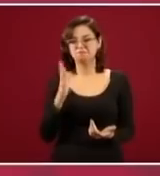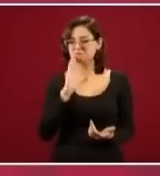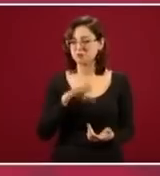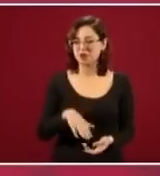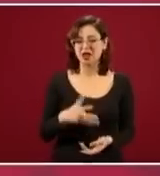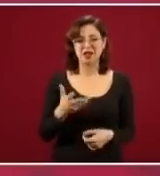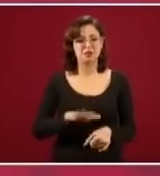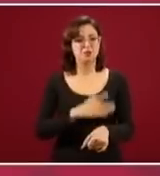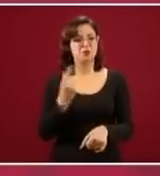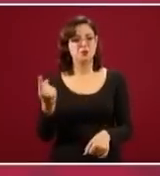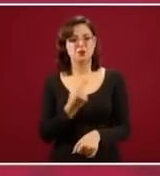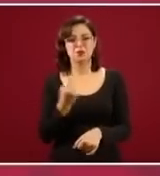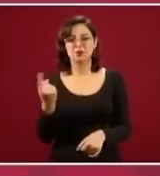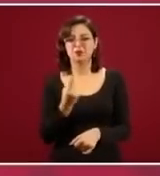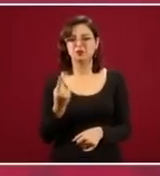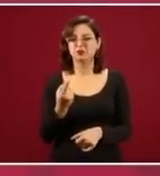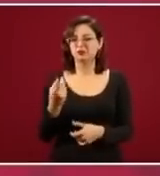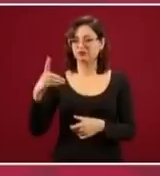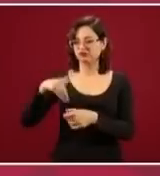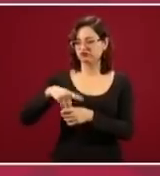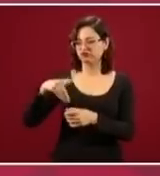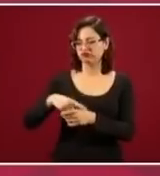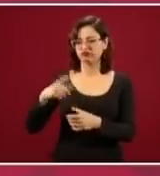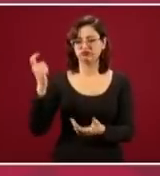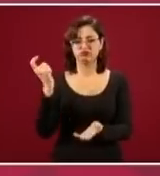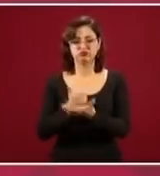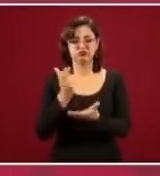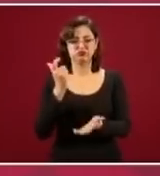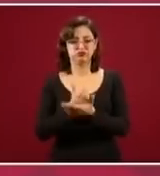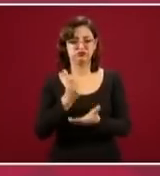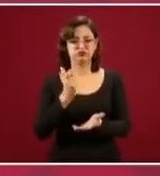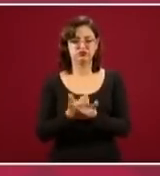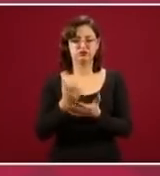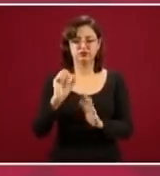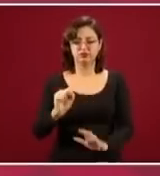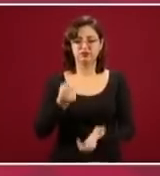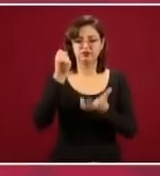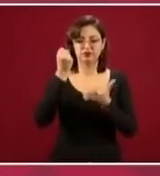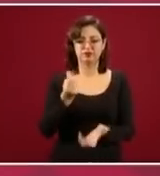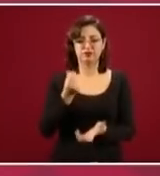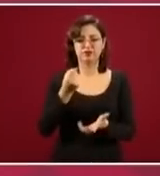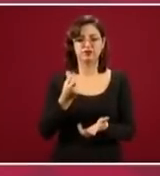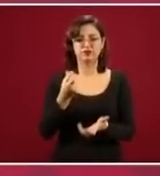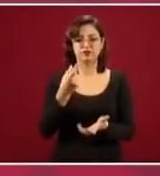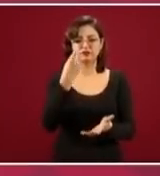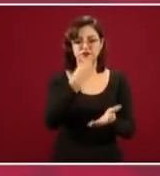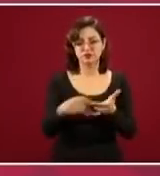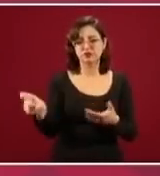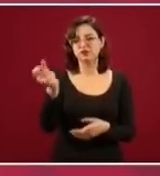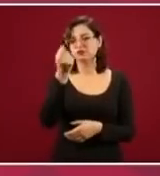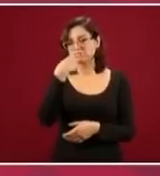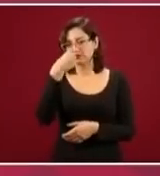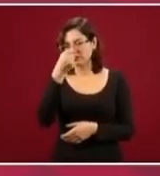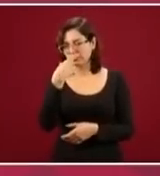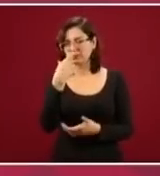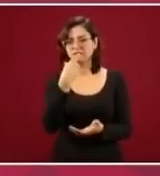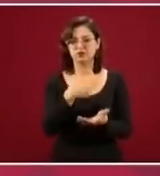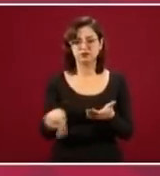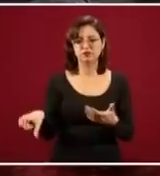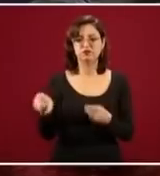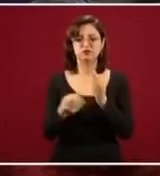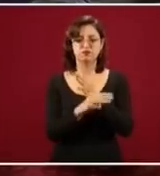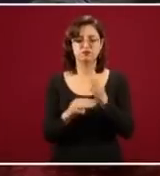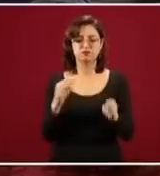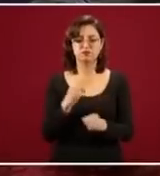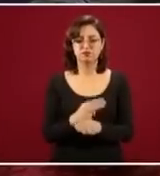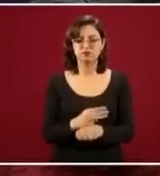de las cuotas de recuperación utilizaban esos recursos para abasto de medicamentos, para